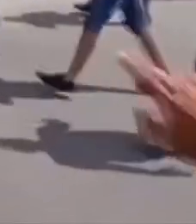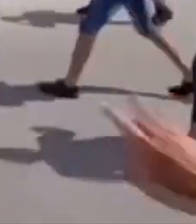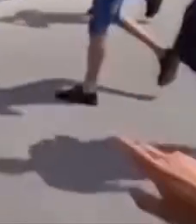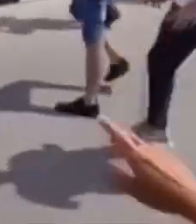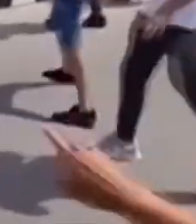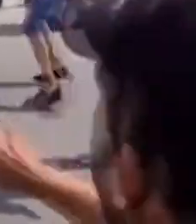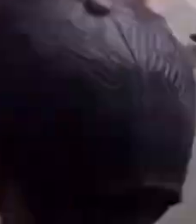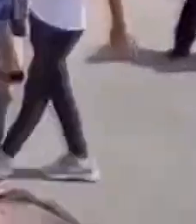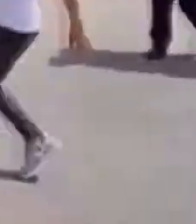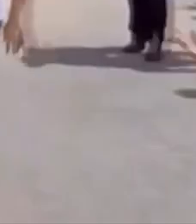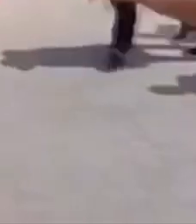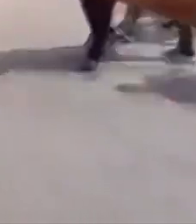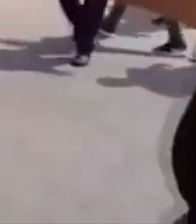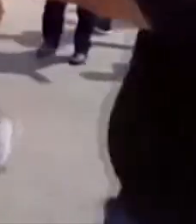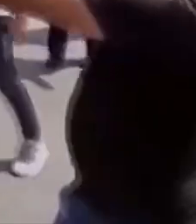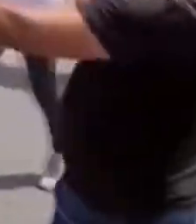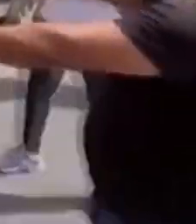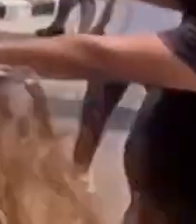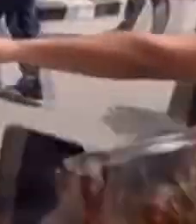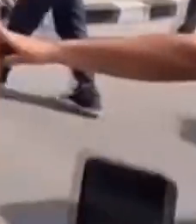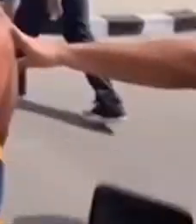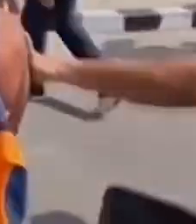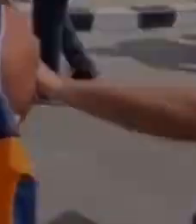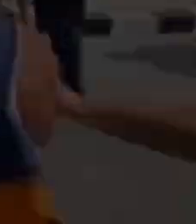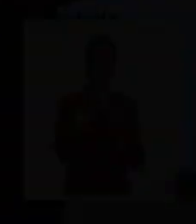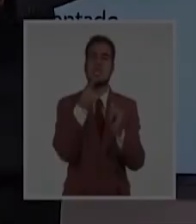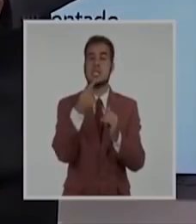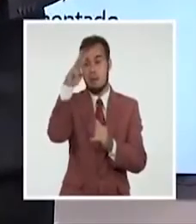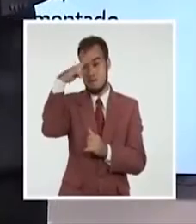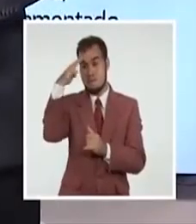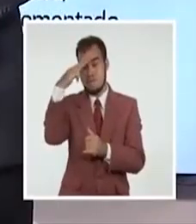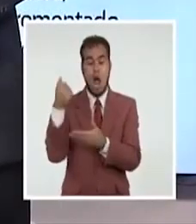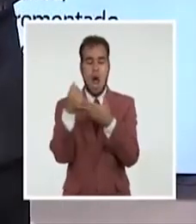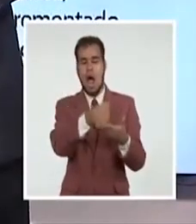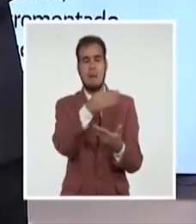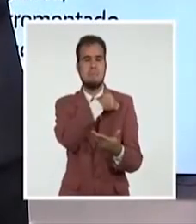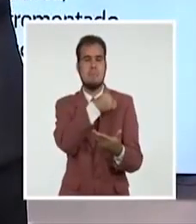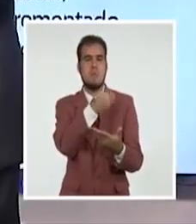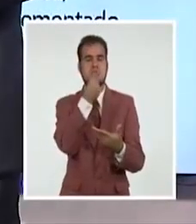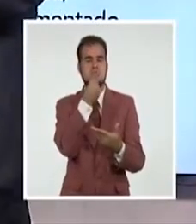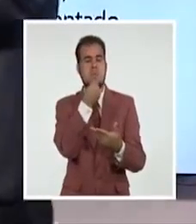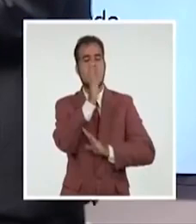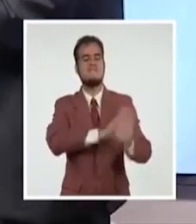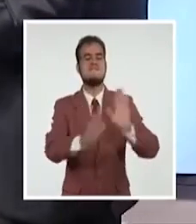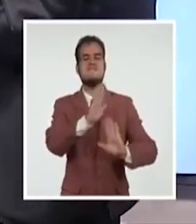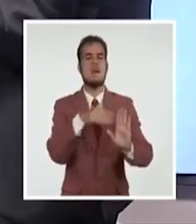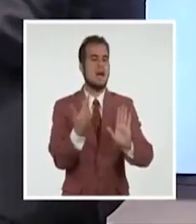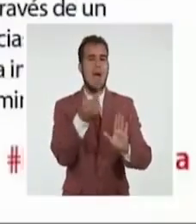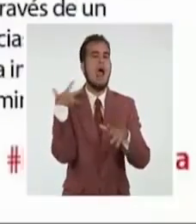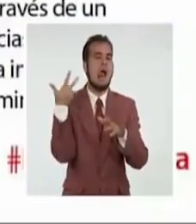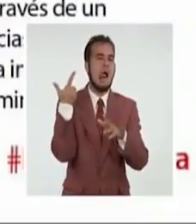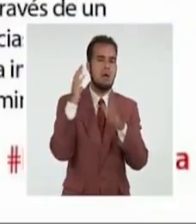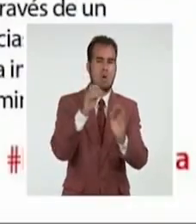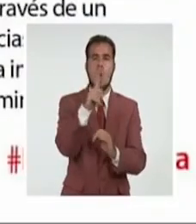sector, a un pequeño pero ya visible, de la población de la isla. Una campaña en la que, para inflar la imagen